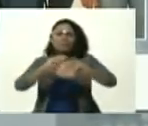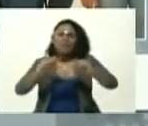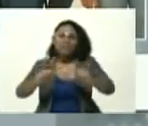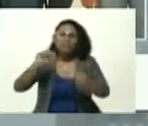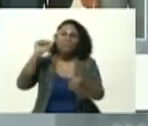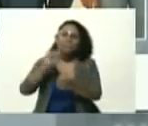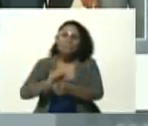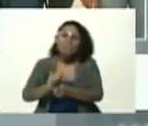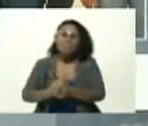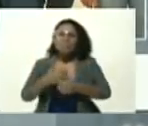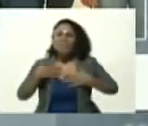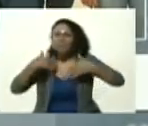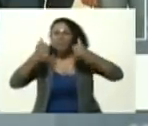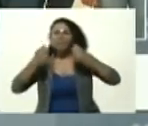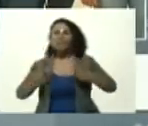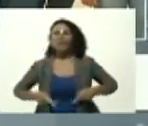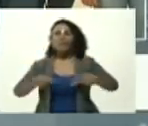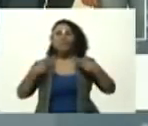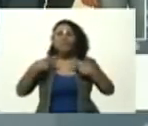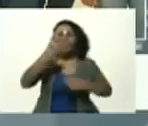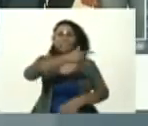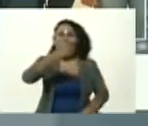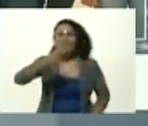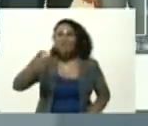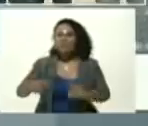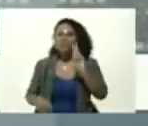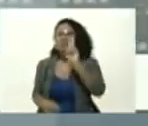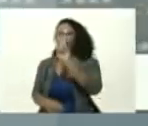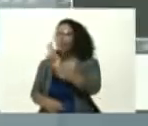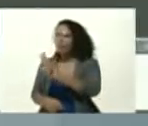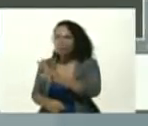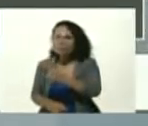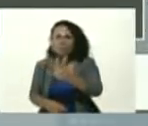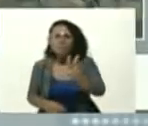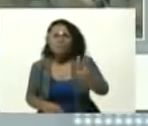piedra, rescatando vidas, viendo